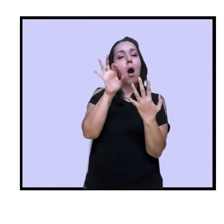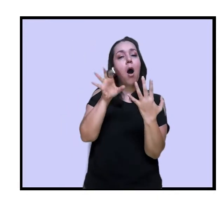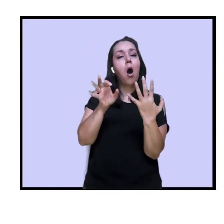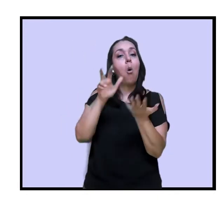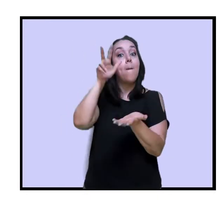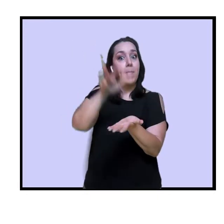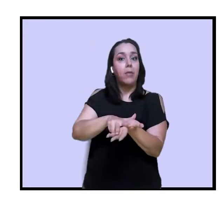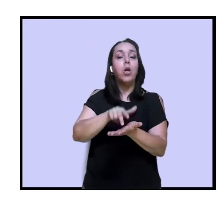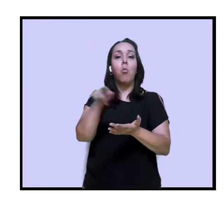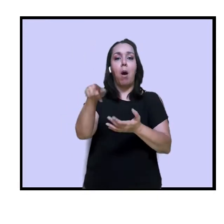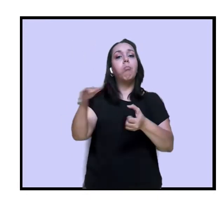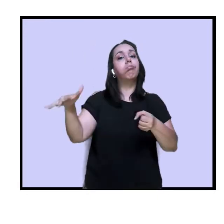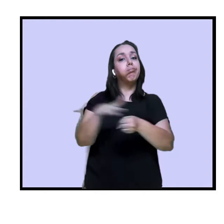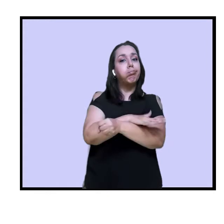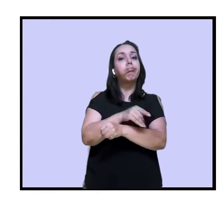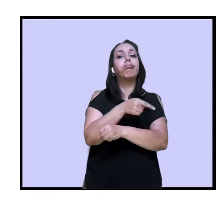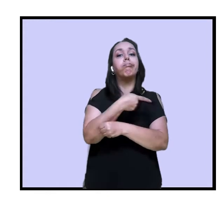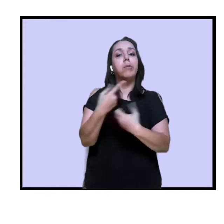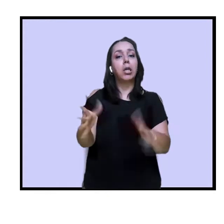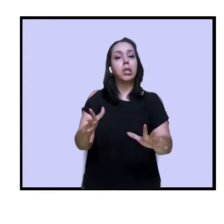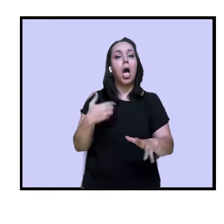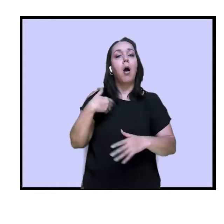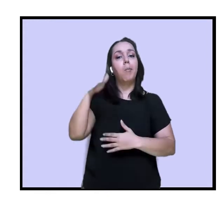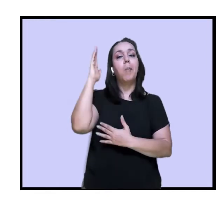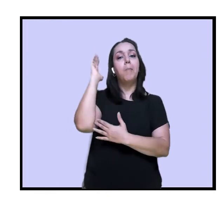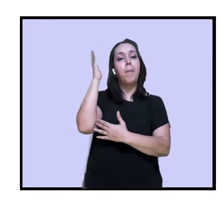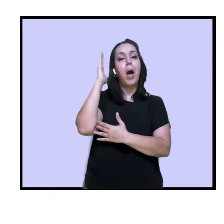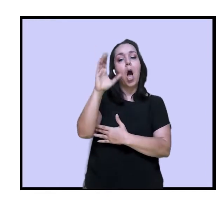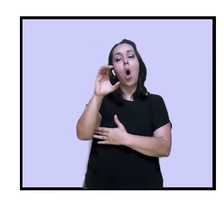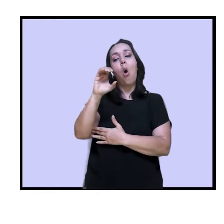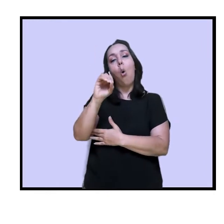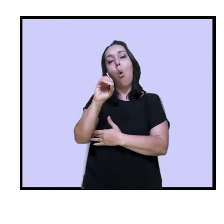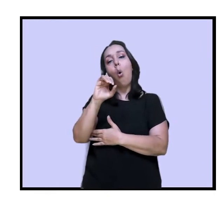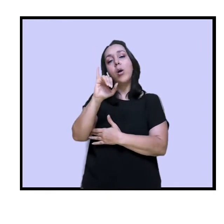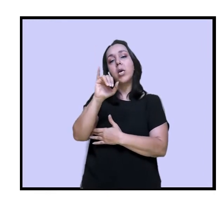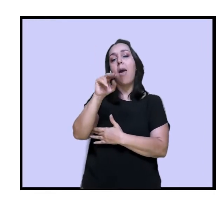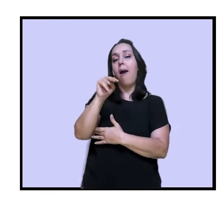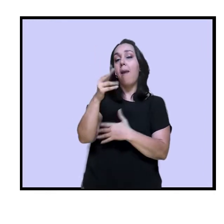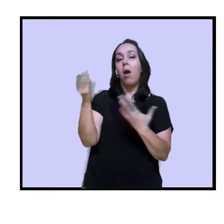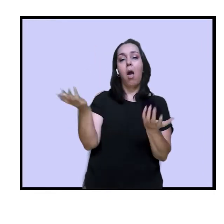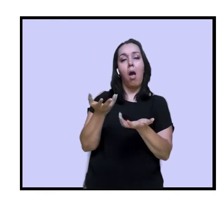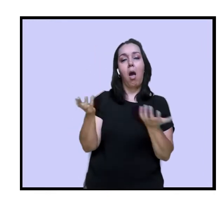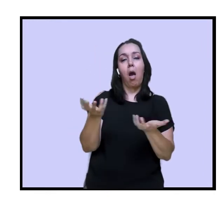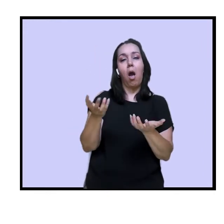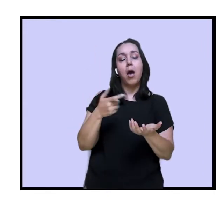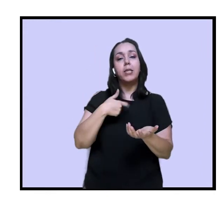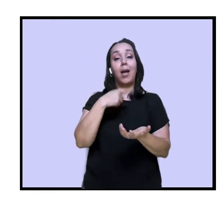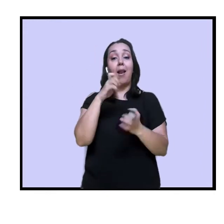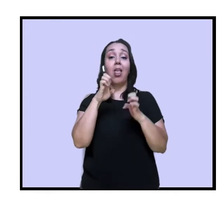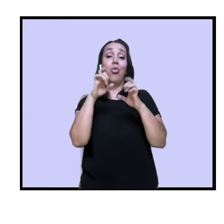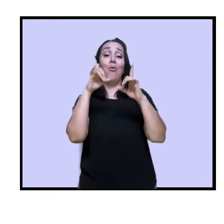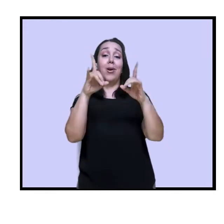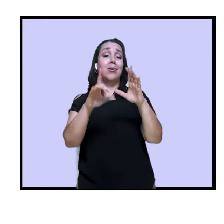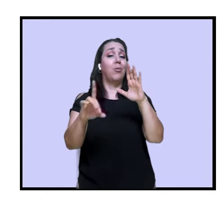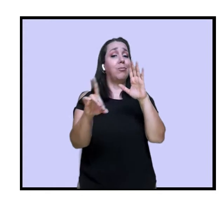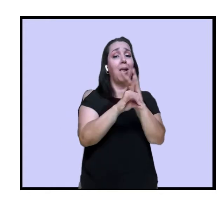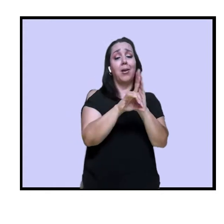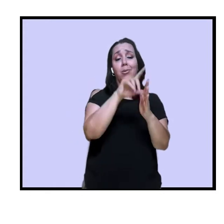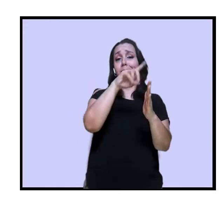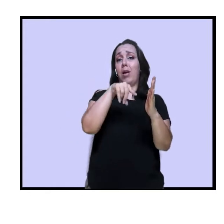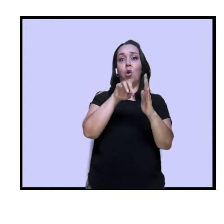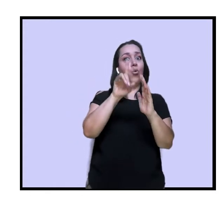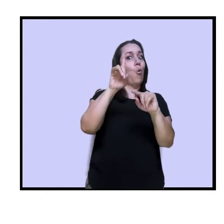consideraciones de matrícula para complementar lo que nos exponía la OIM. Sin duda alguna, la educación es un